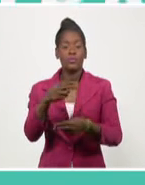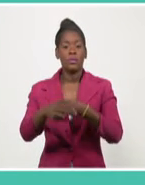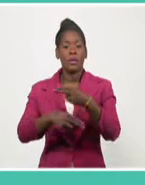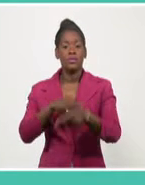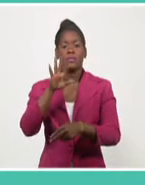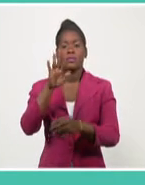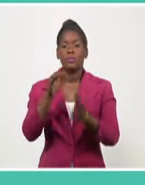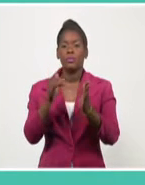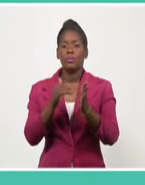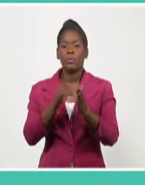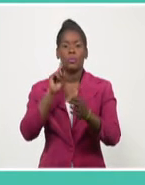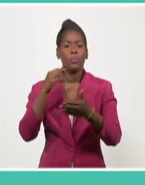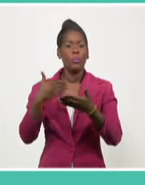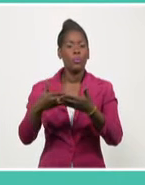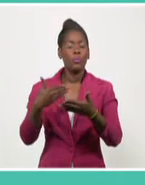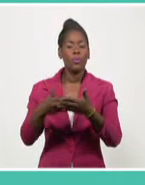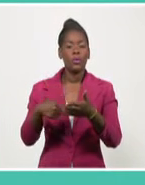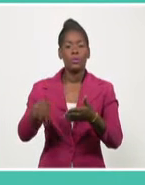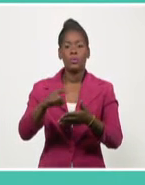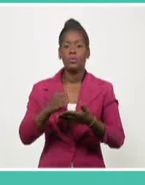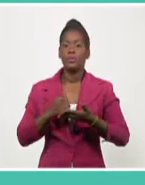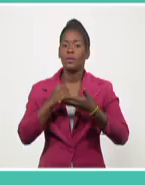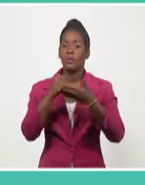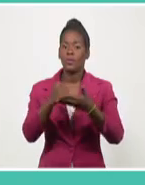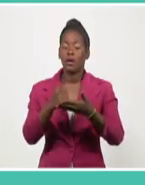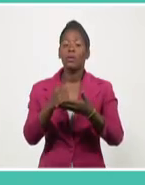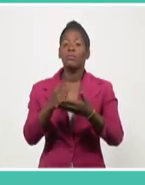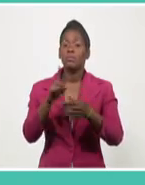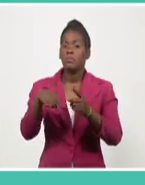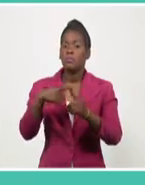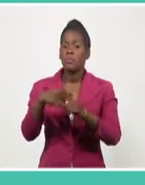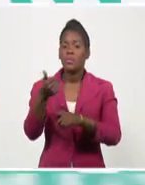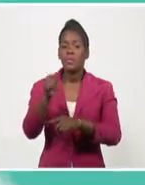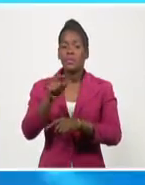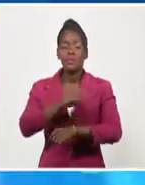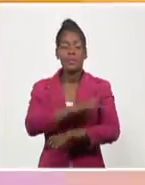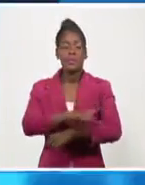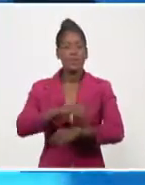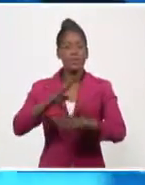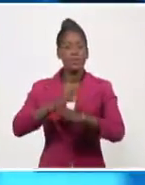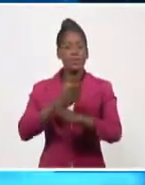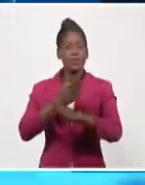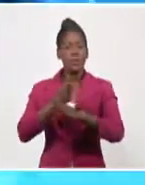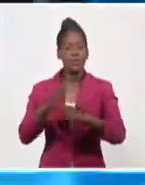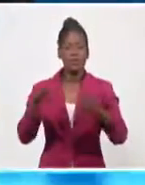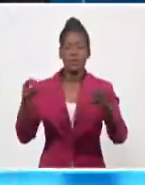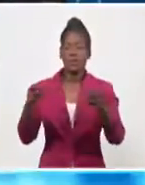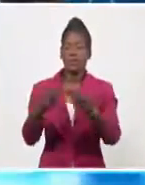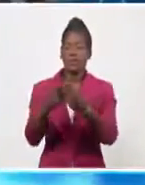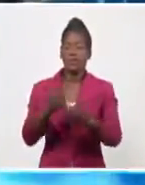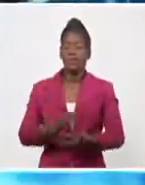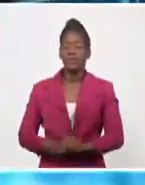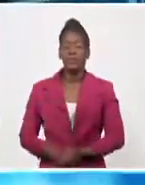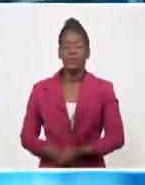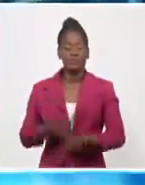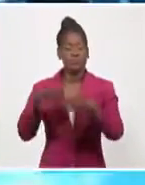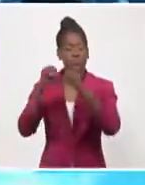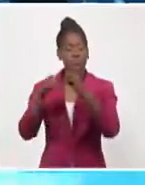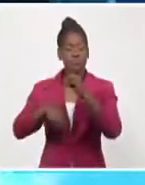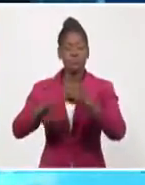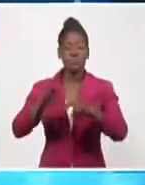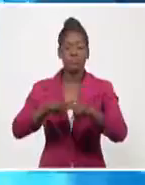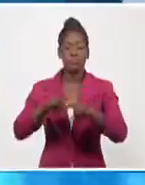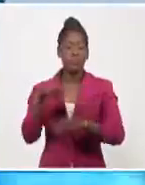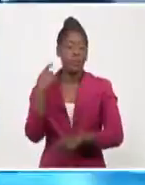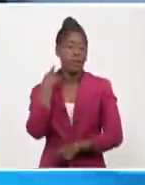brindando sus servicios a más de 10 países en múltiples eventos laboratorio antidoping de la habana 20